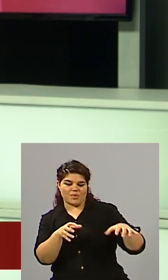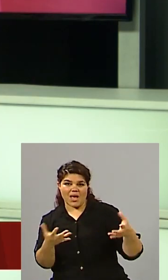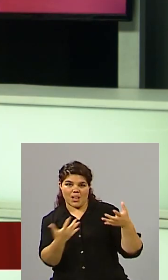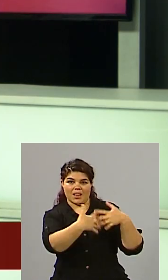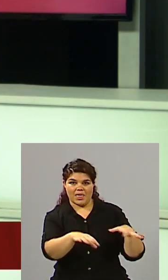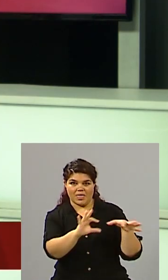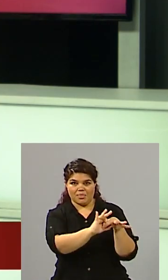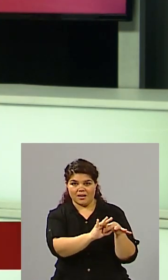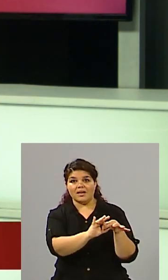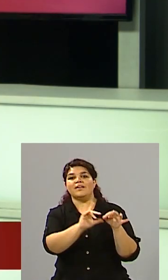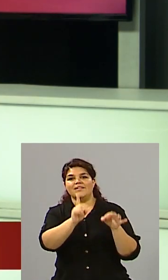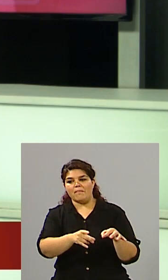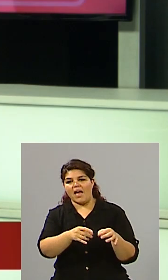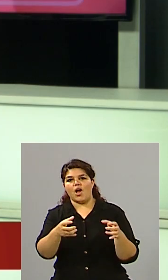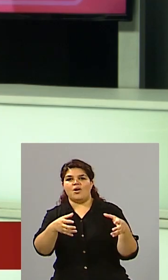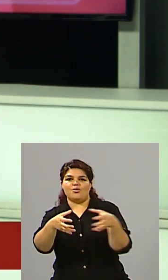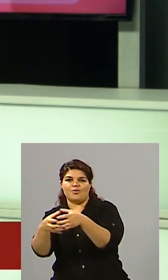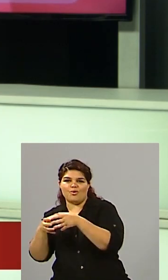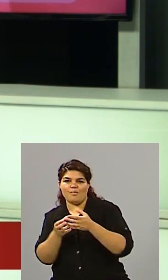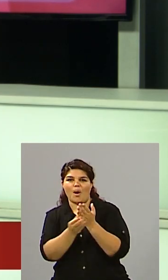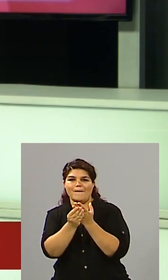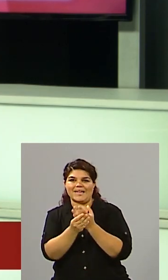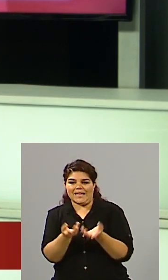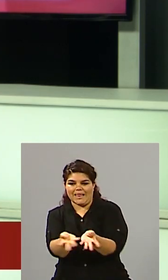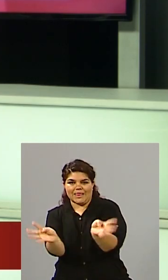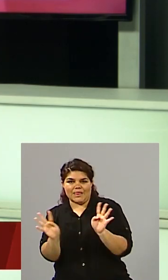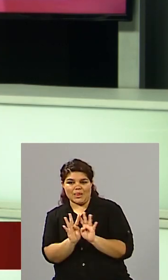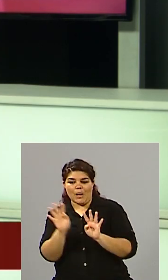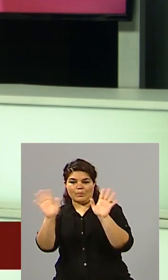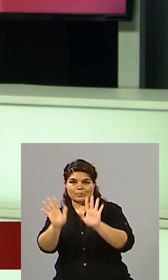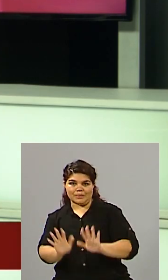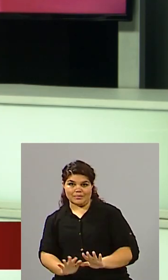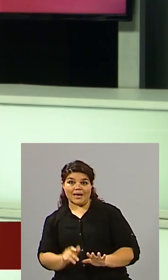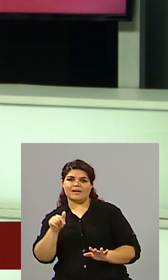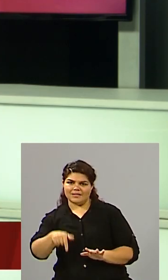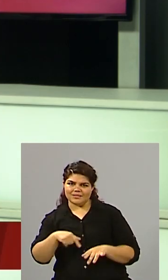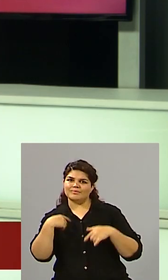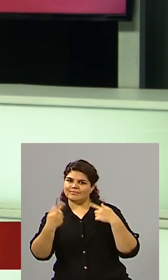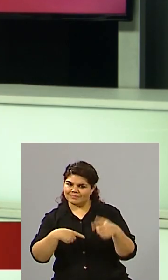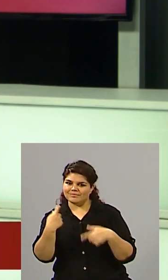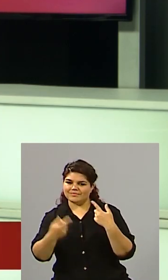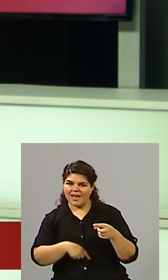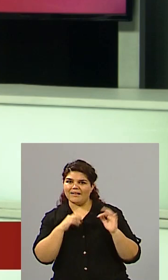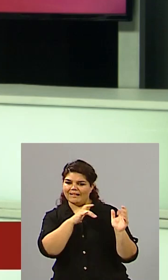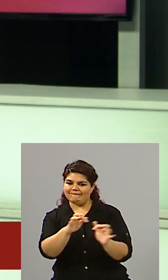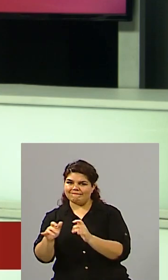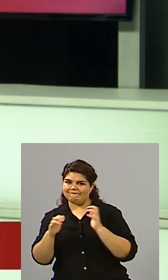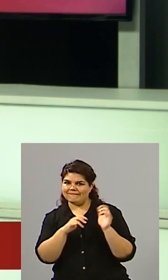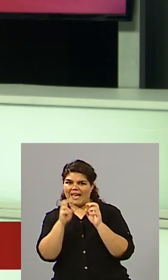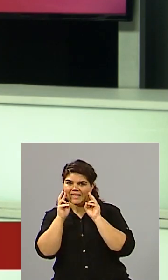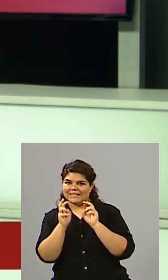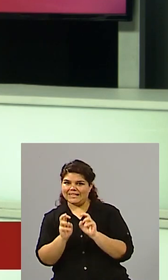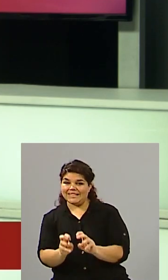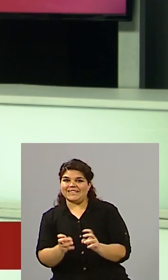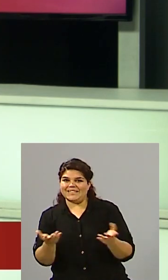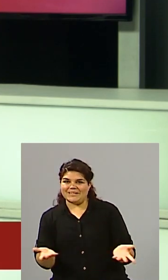más marcado en el armado de su gabinete. Seguramente esta situación va a seguir dando que hablar, tendremos que esperar ese momento, ¿no? Y sobre todo la